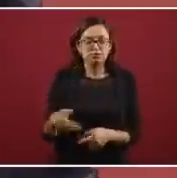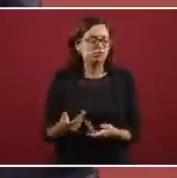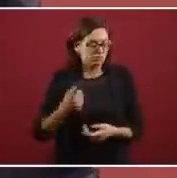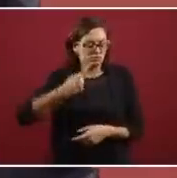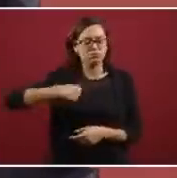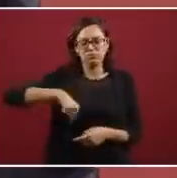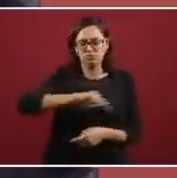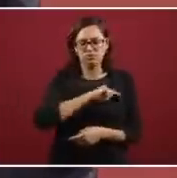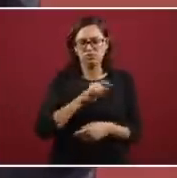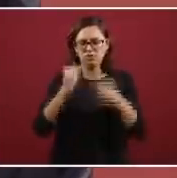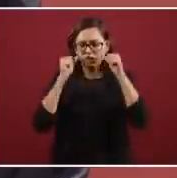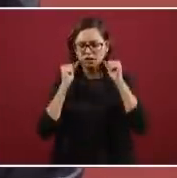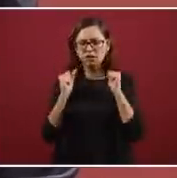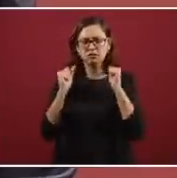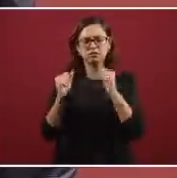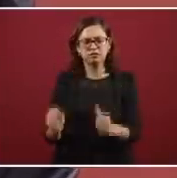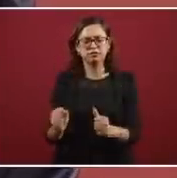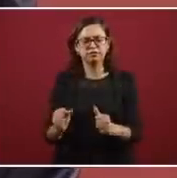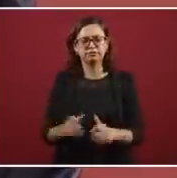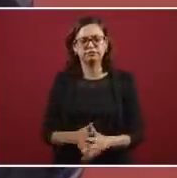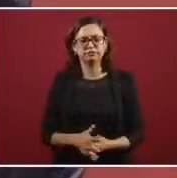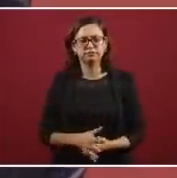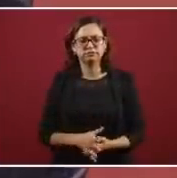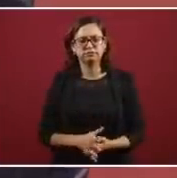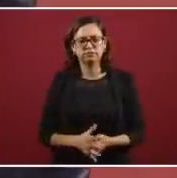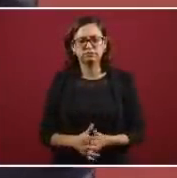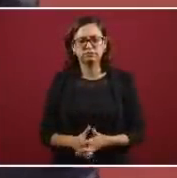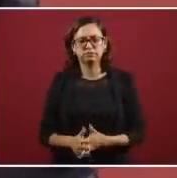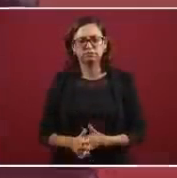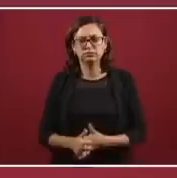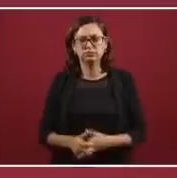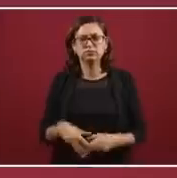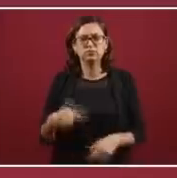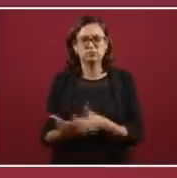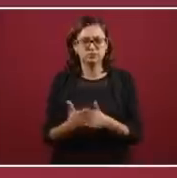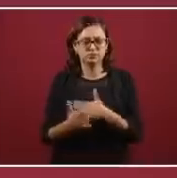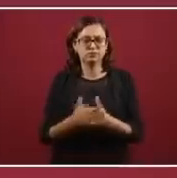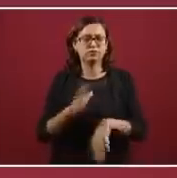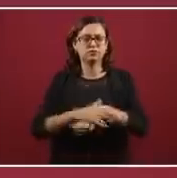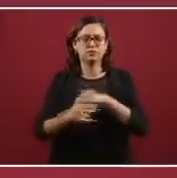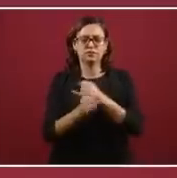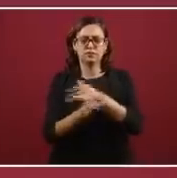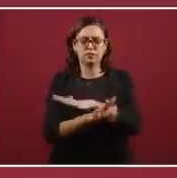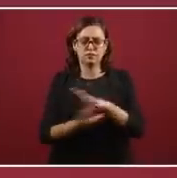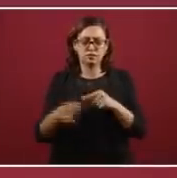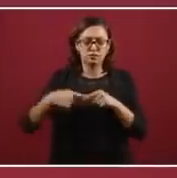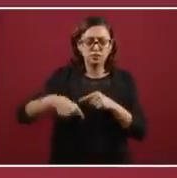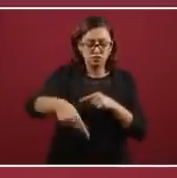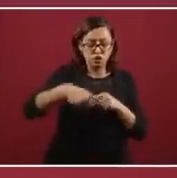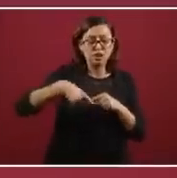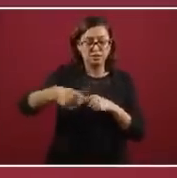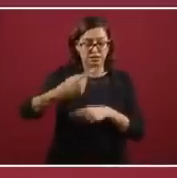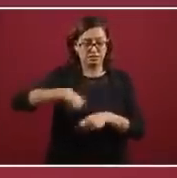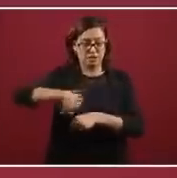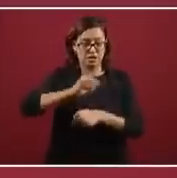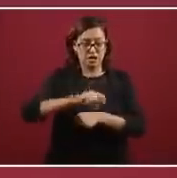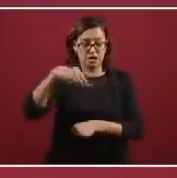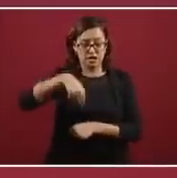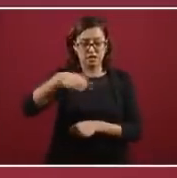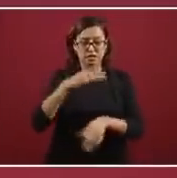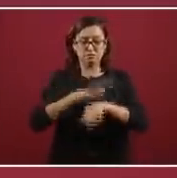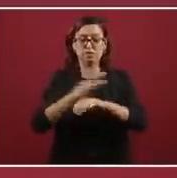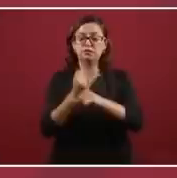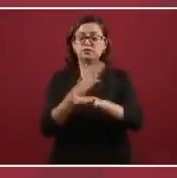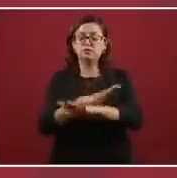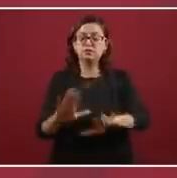estamos atendiendo. Vamos a informarles esta semana aquí